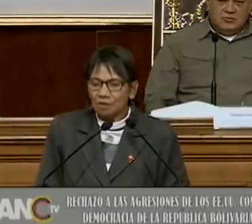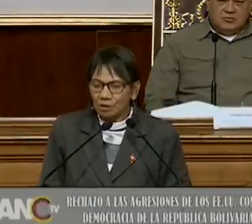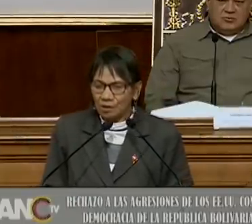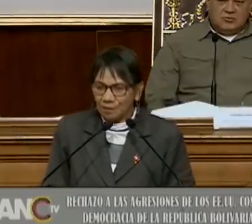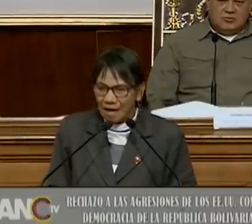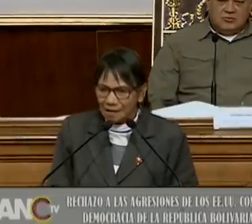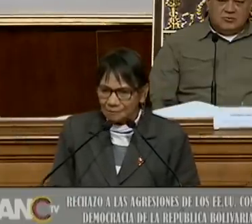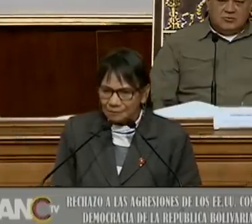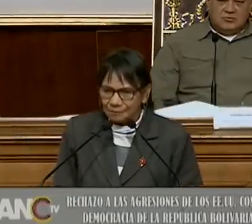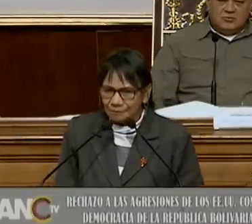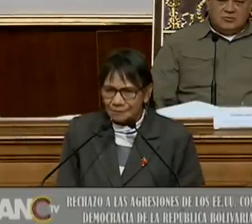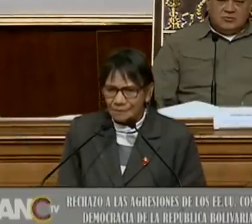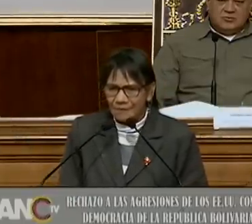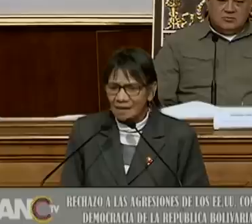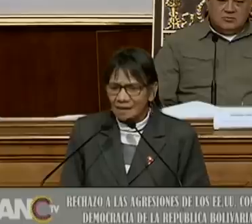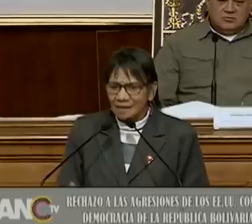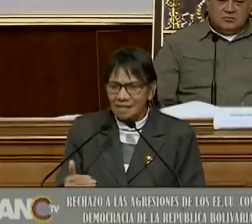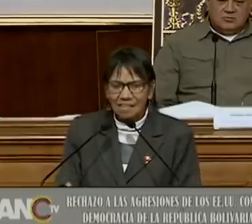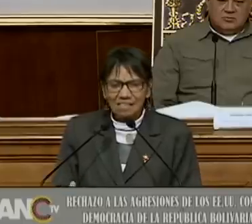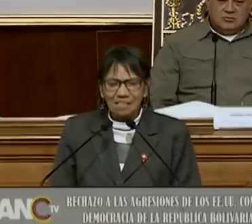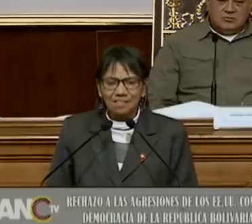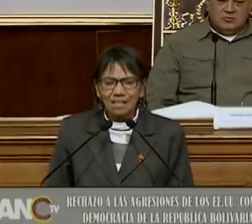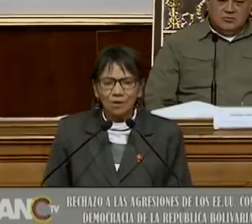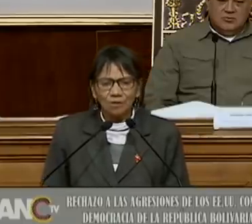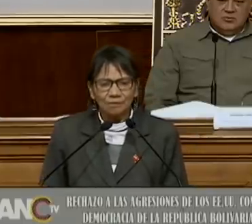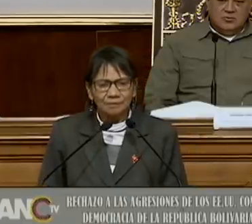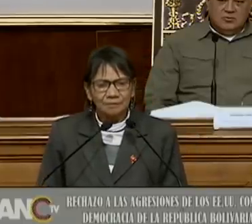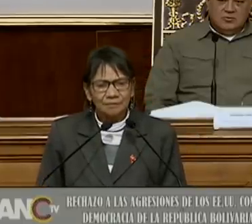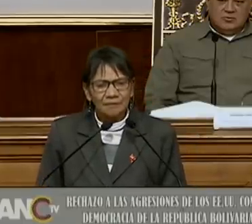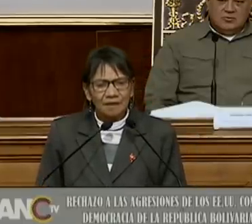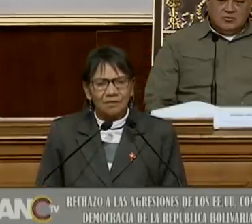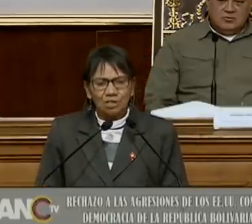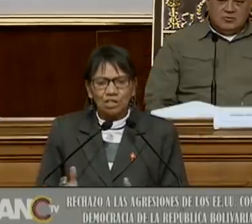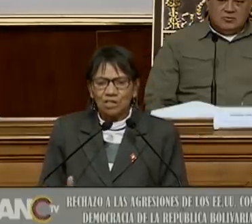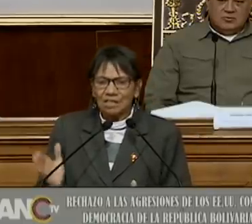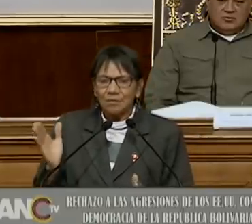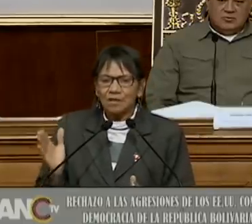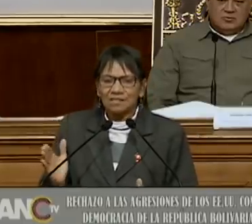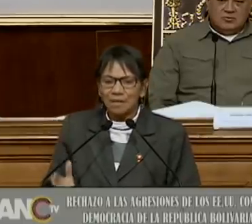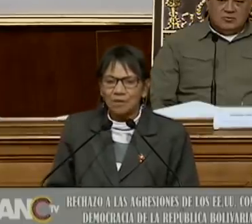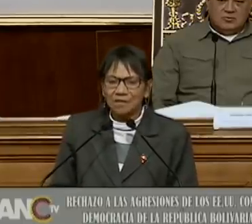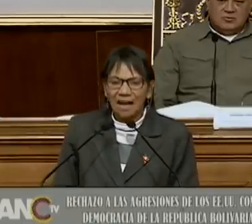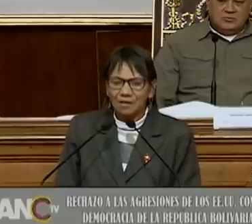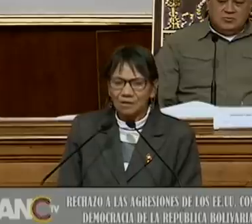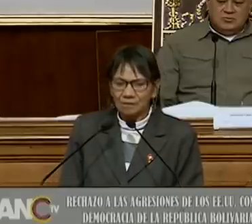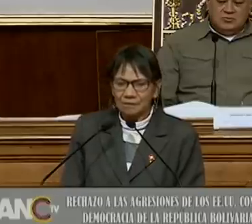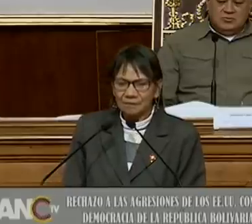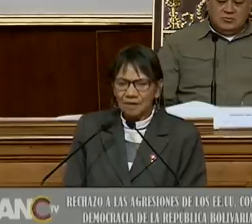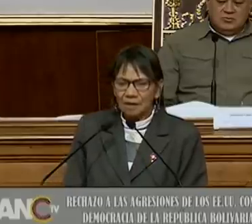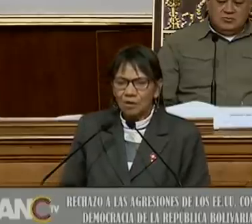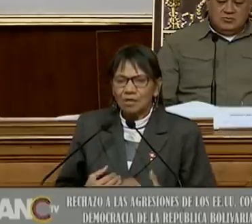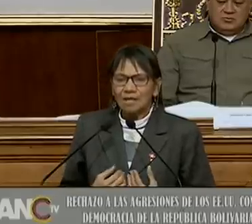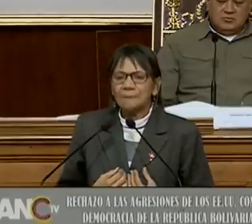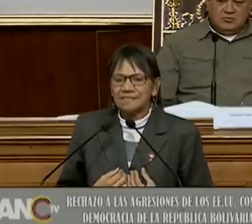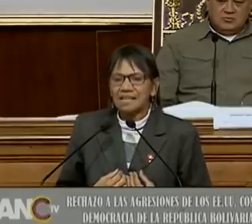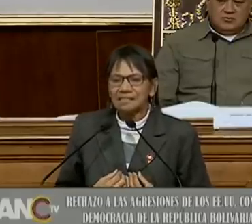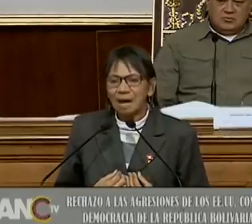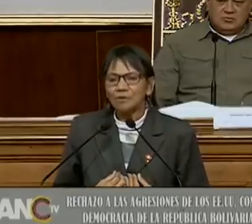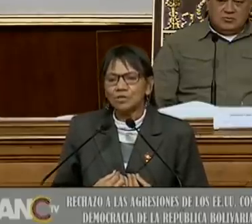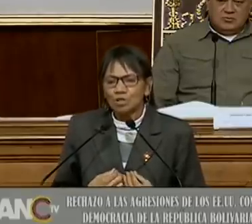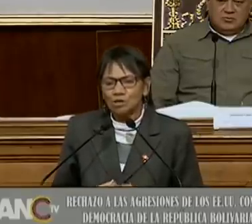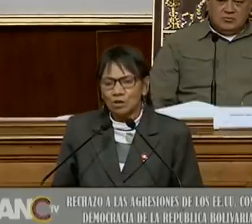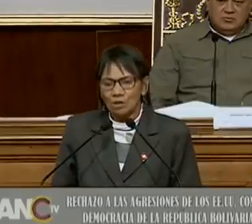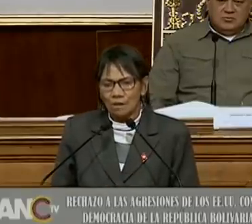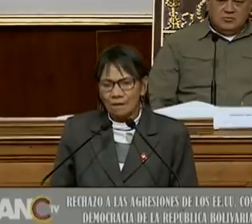capitalismo neoliberal. Y en ese sentido, nosotros tenemos que estar muy claros lo que